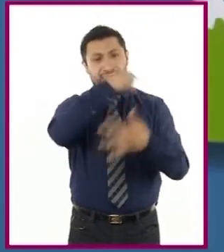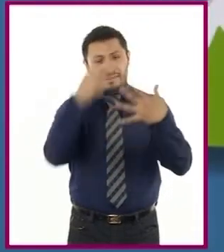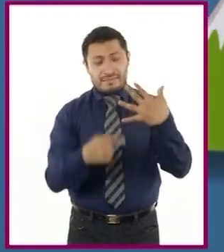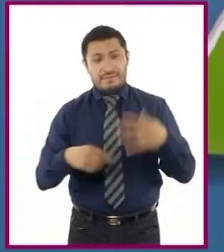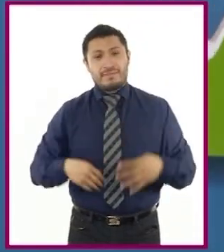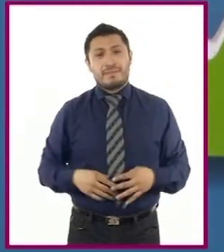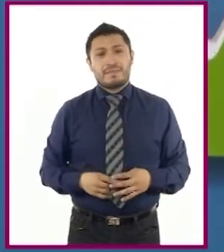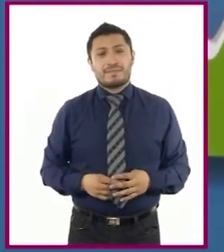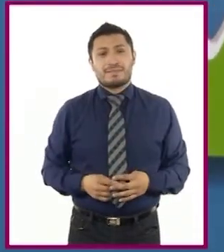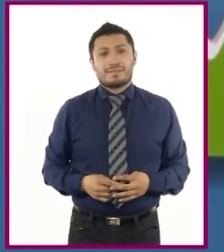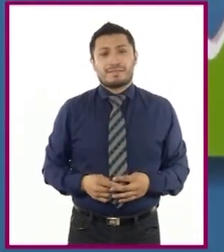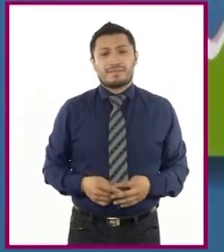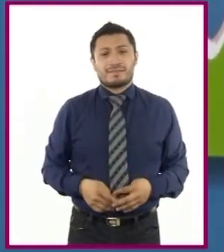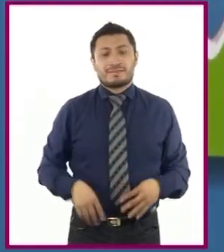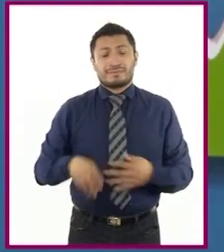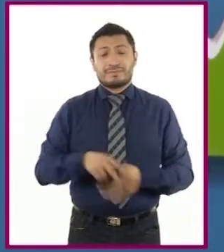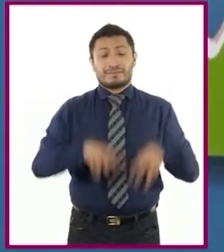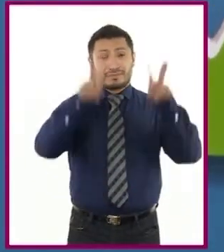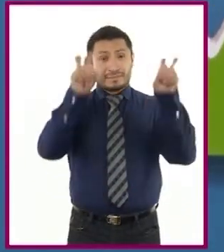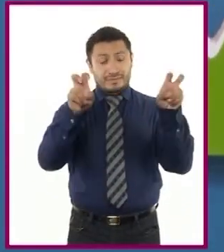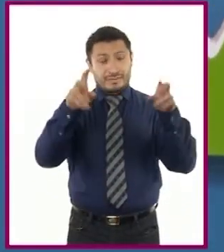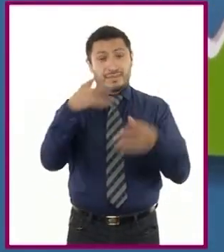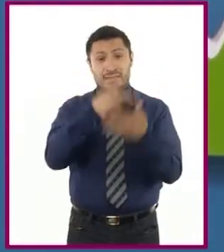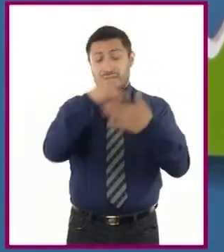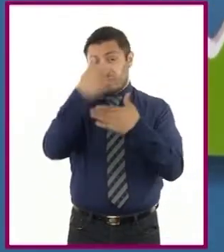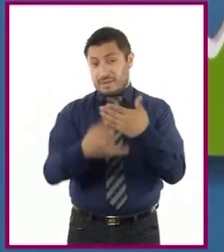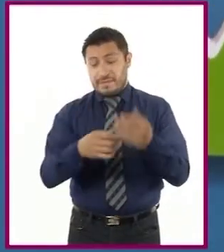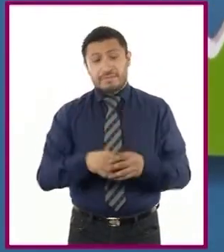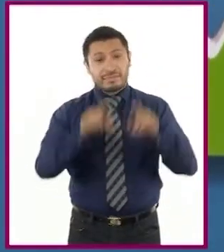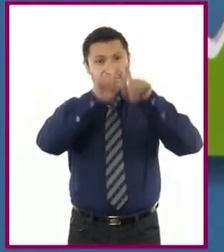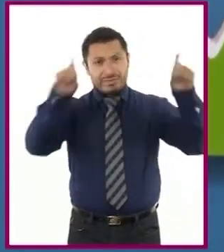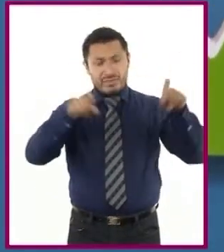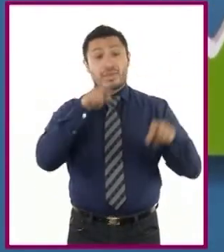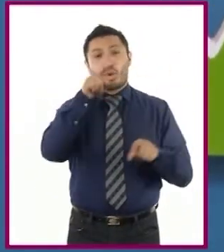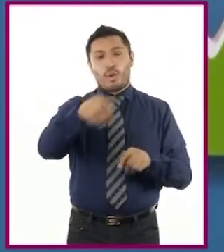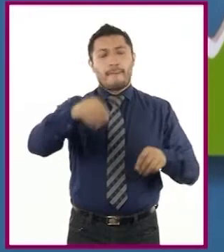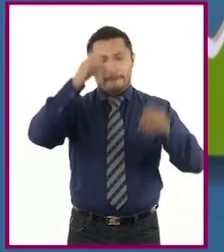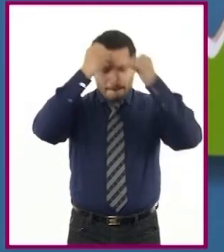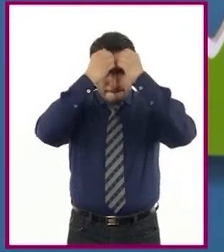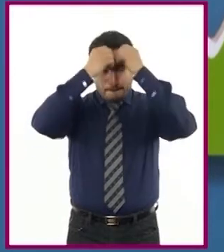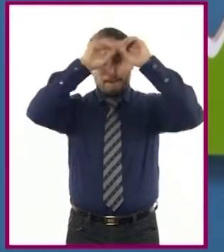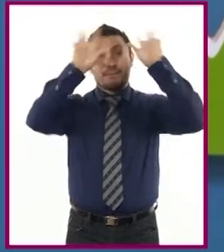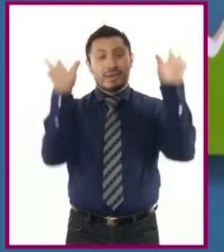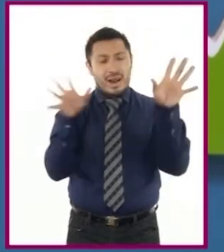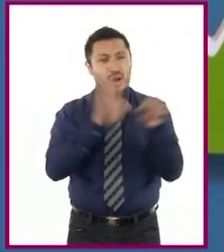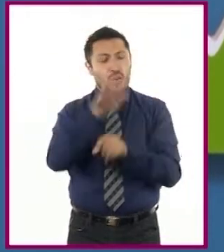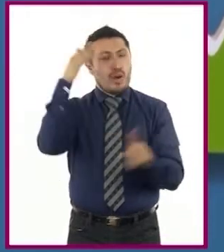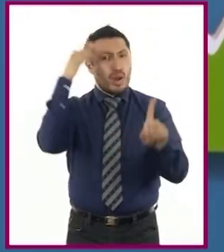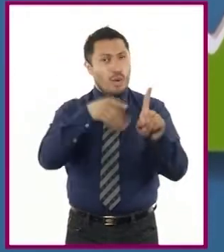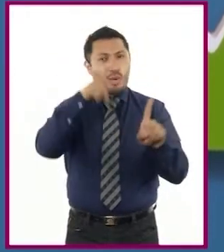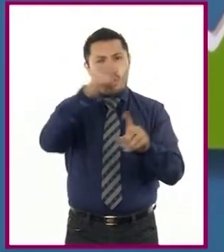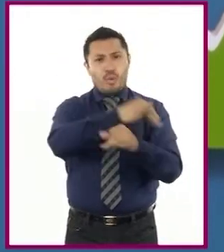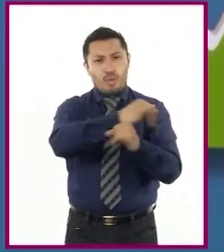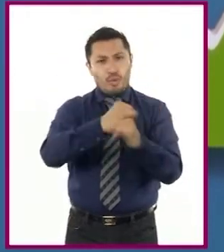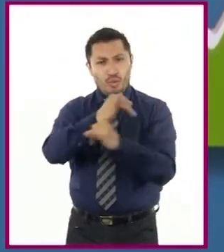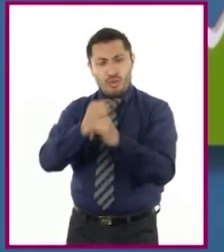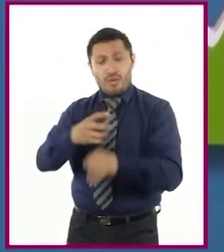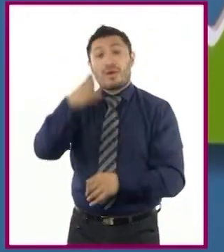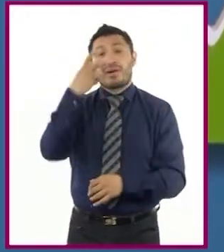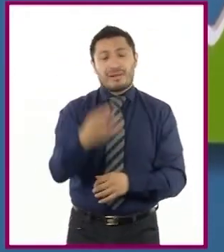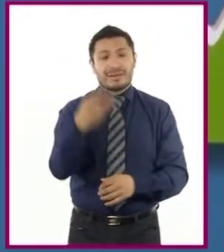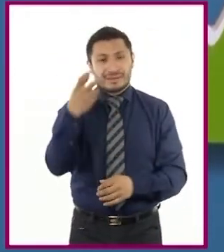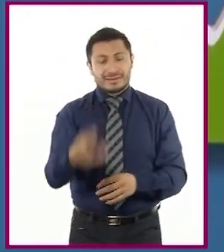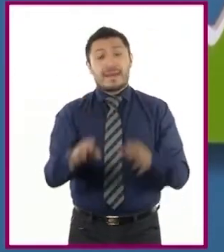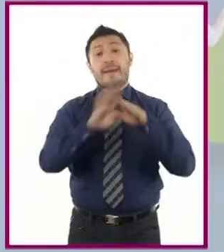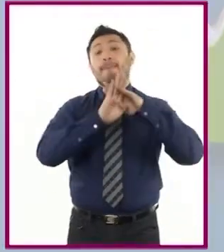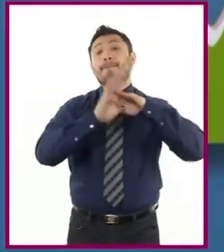pasos. Título del proyecto: tener bien claro el planteamiento de nuestra investigación, que en este caso